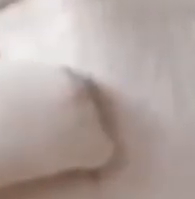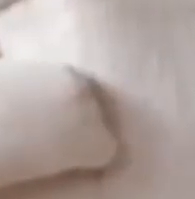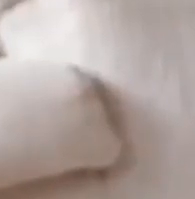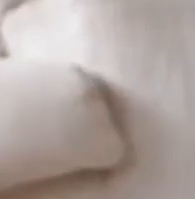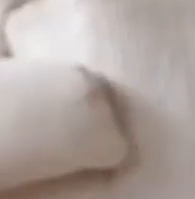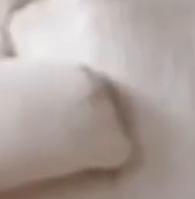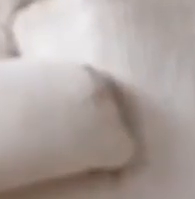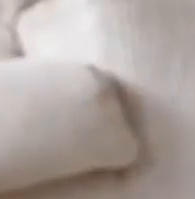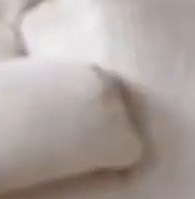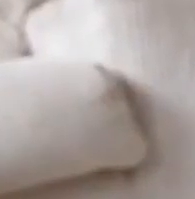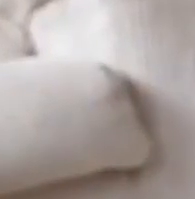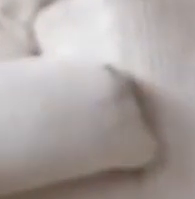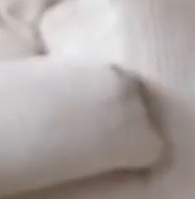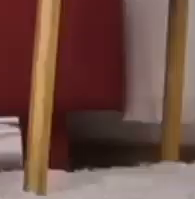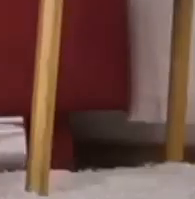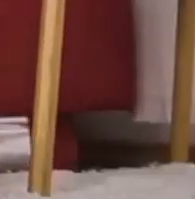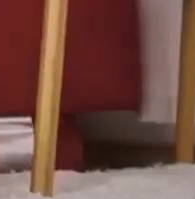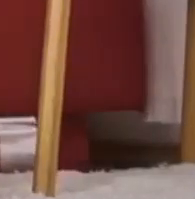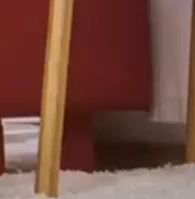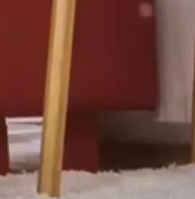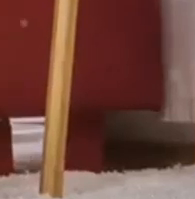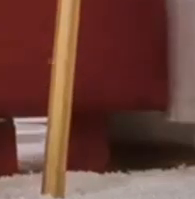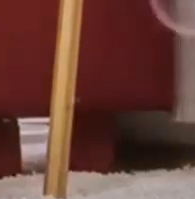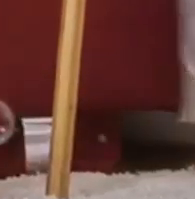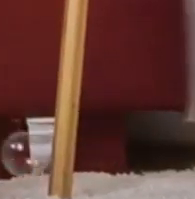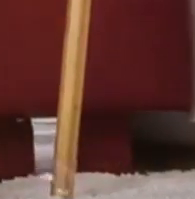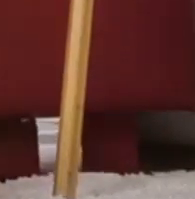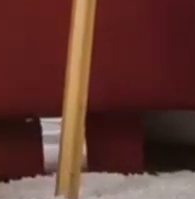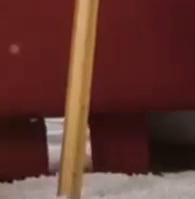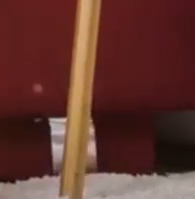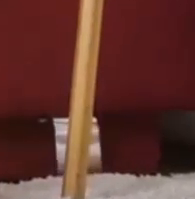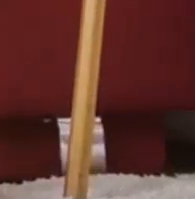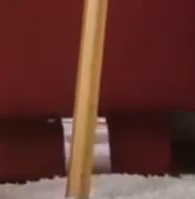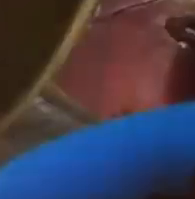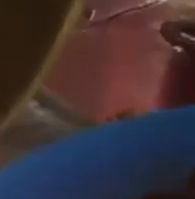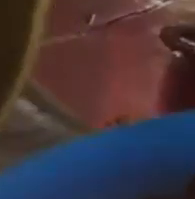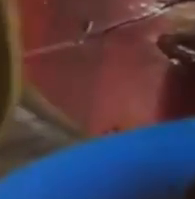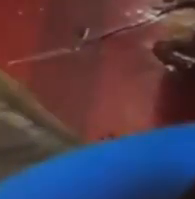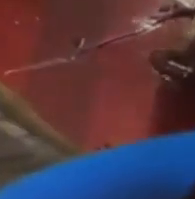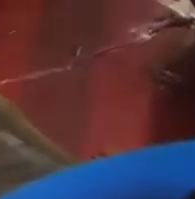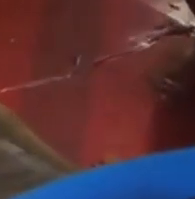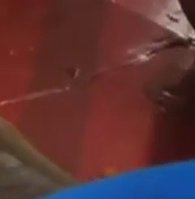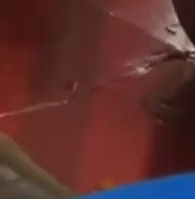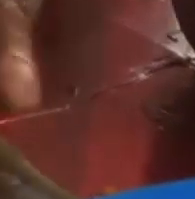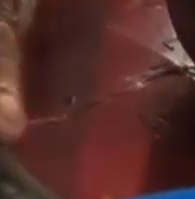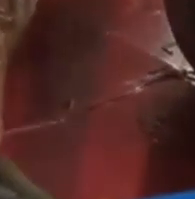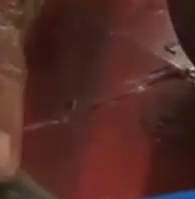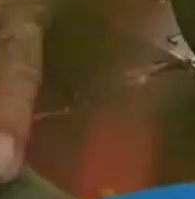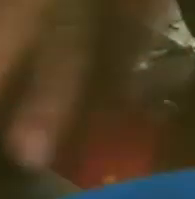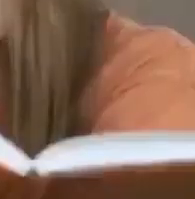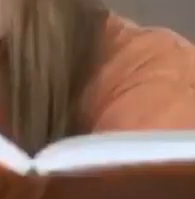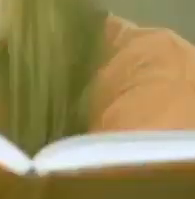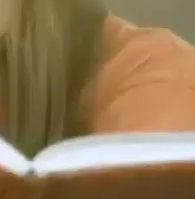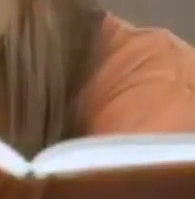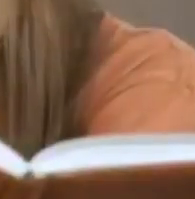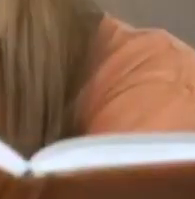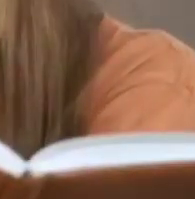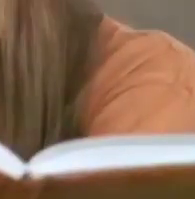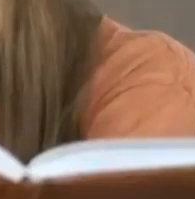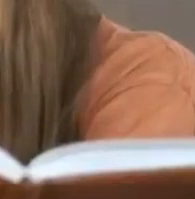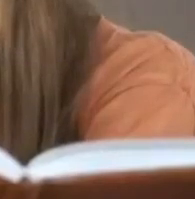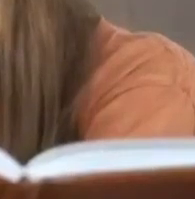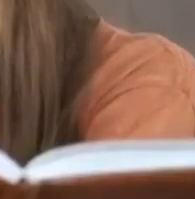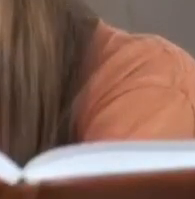cuando compartimos con nuestra familia, cuando sacamos tiempo para jugar con nuestros hijos, cuando preparamos esa cena que habíamos prometido. La energía